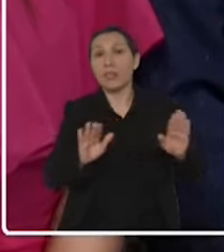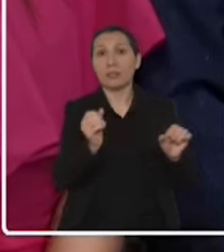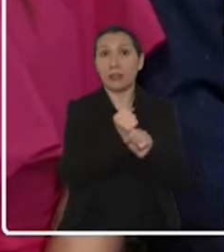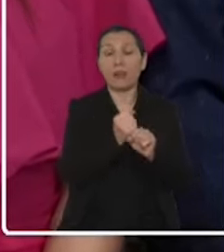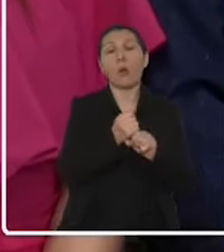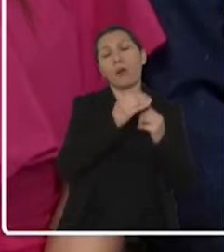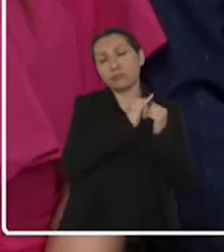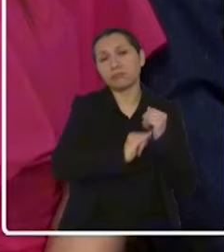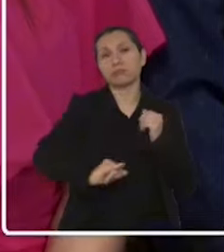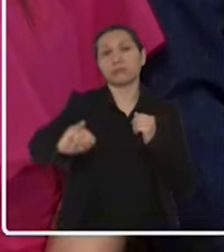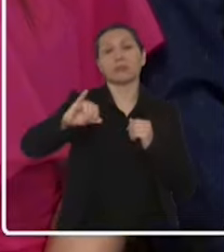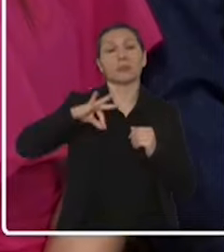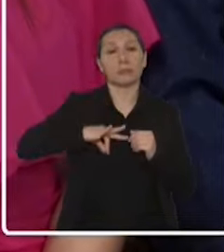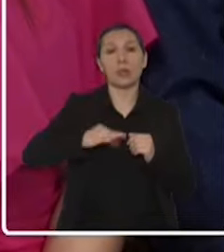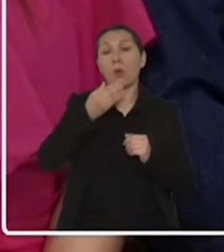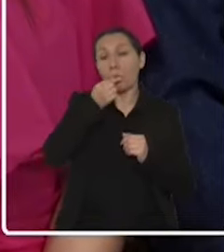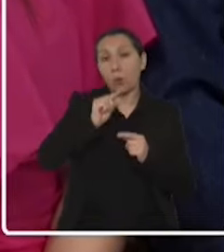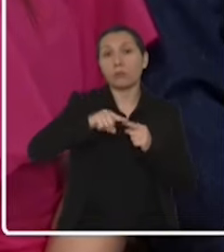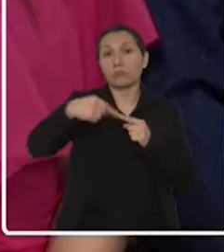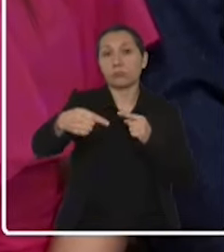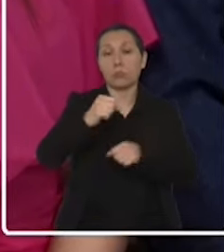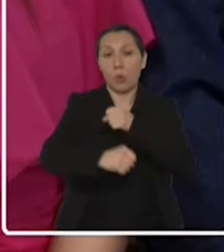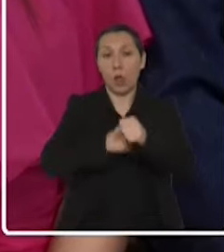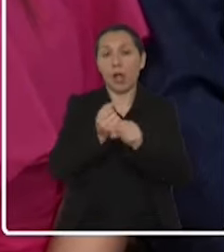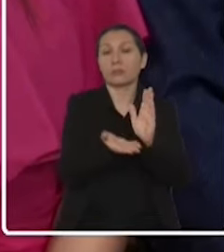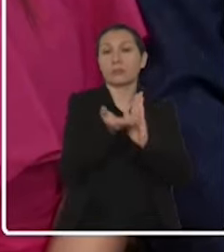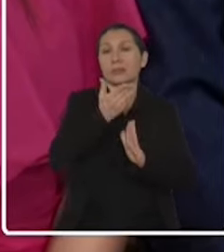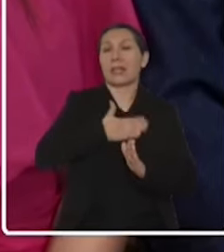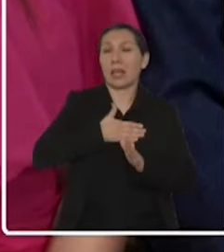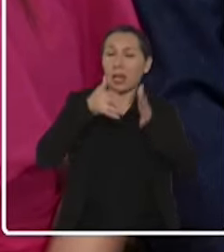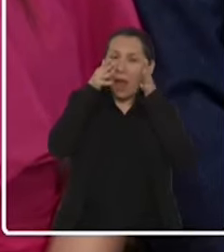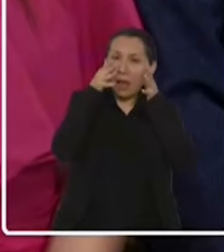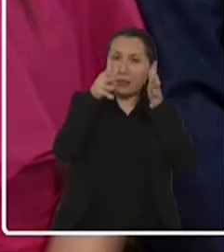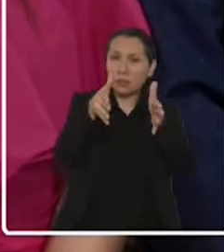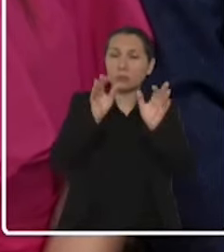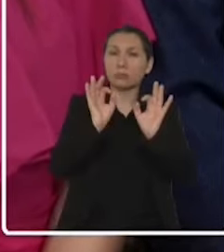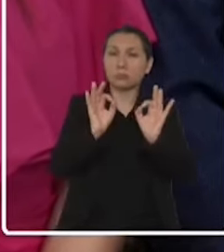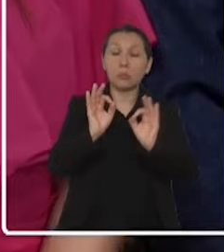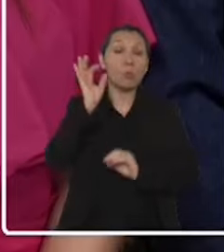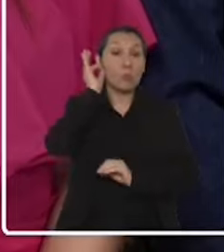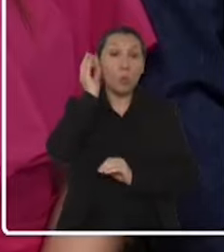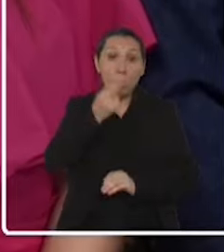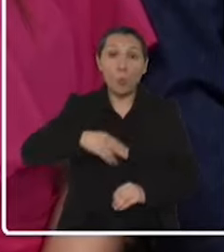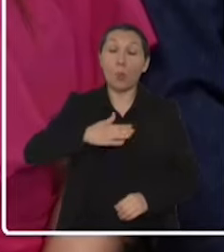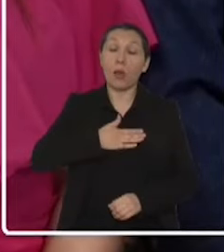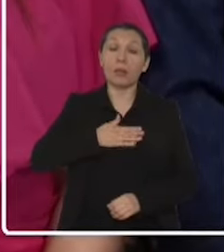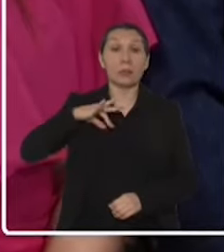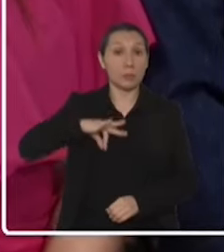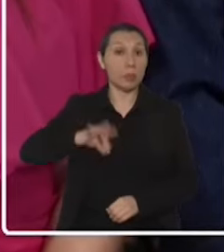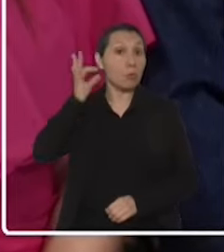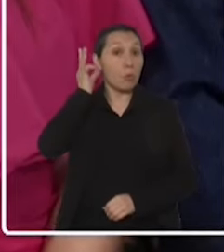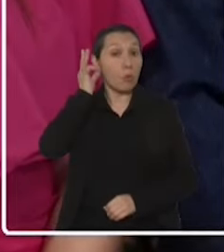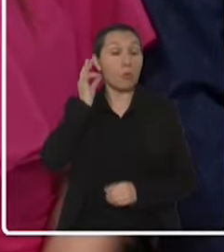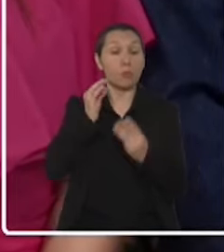vitalicia, pero también de quienes se jubilarán en los próximos años. Y tiene un foco puesto en las mujeres porque nuestras pensiones